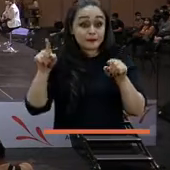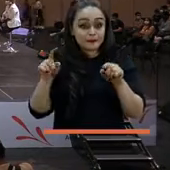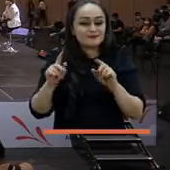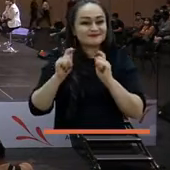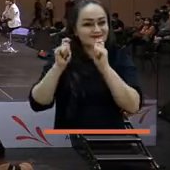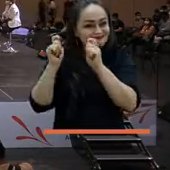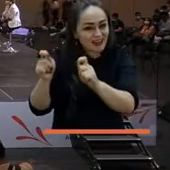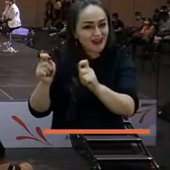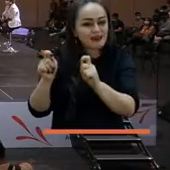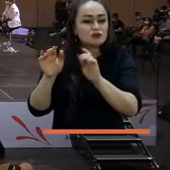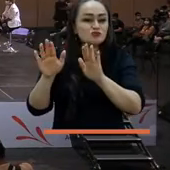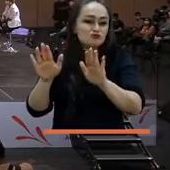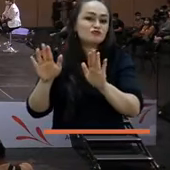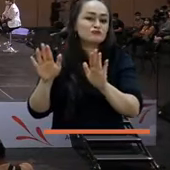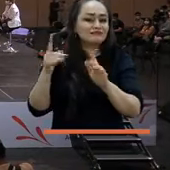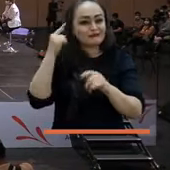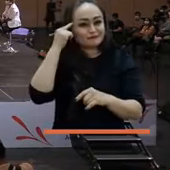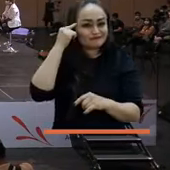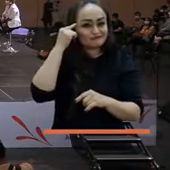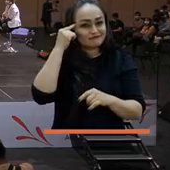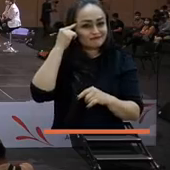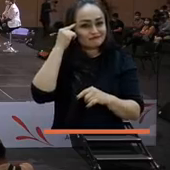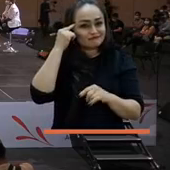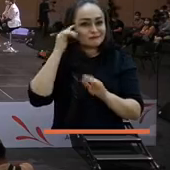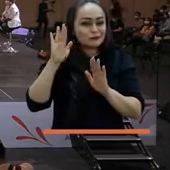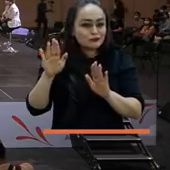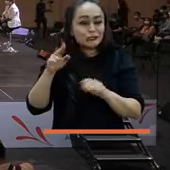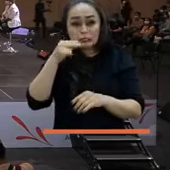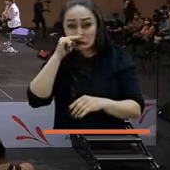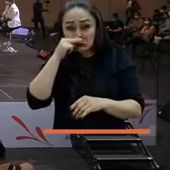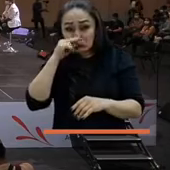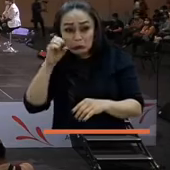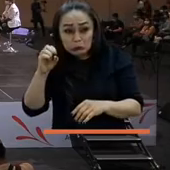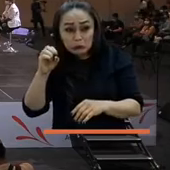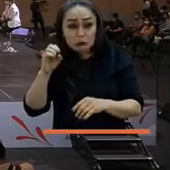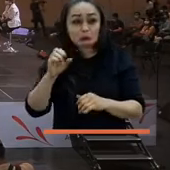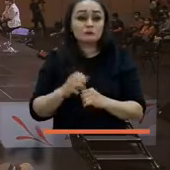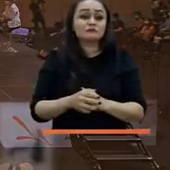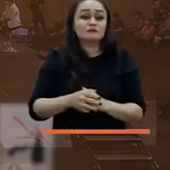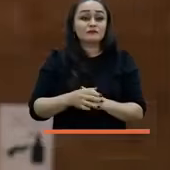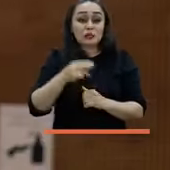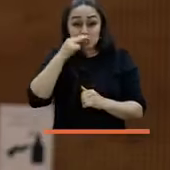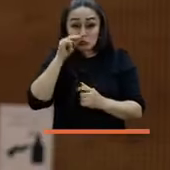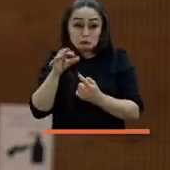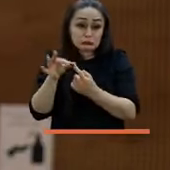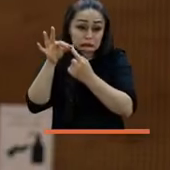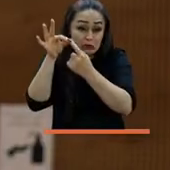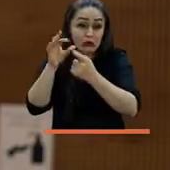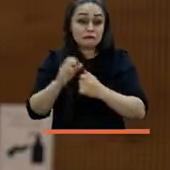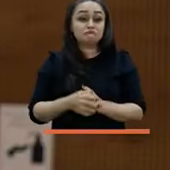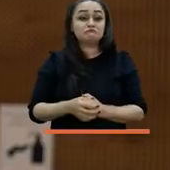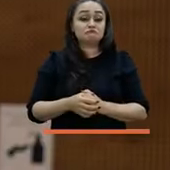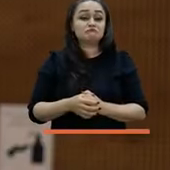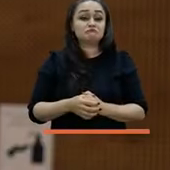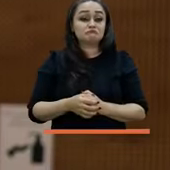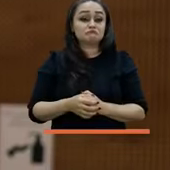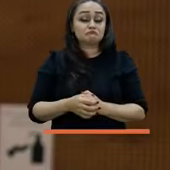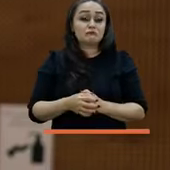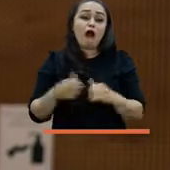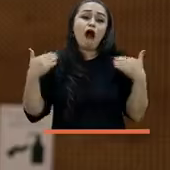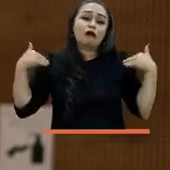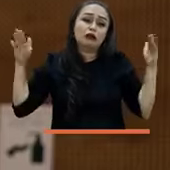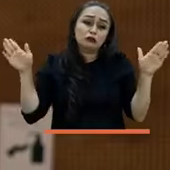que se nos ha pasado por la cabeza como el niño si el niño especial el